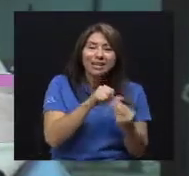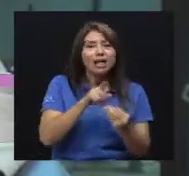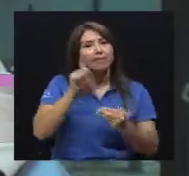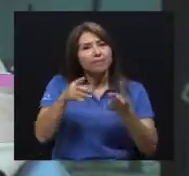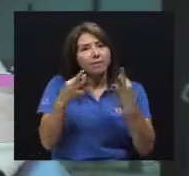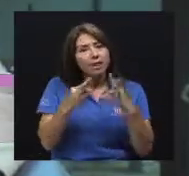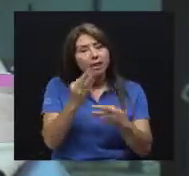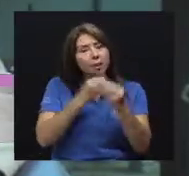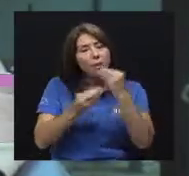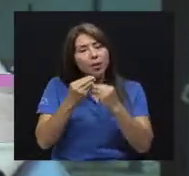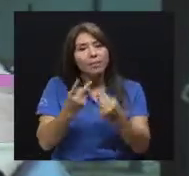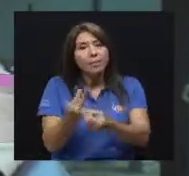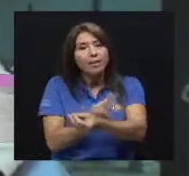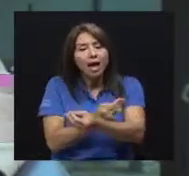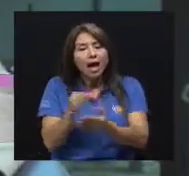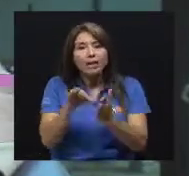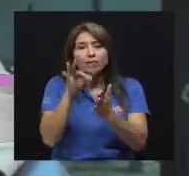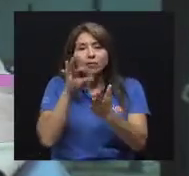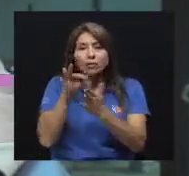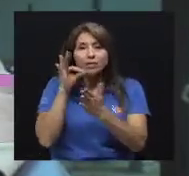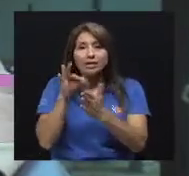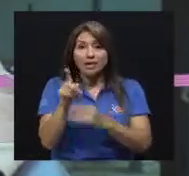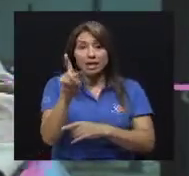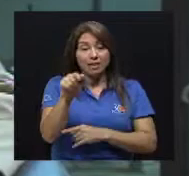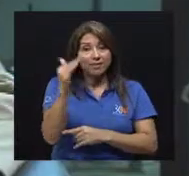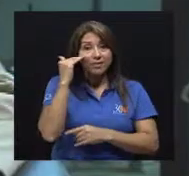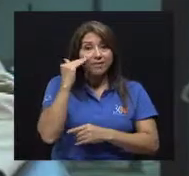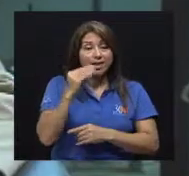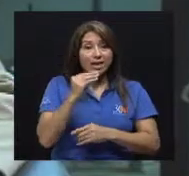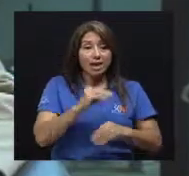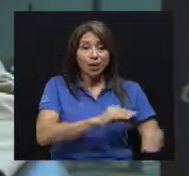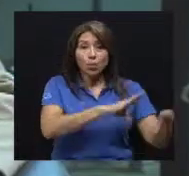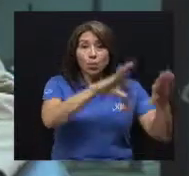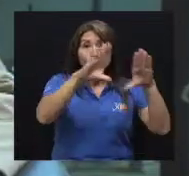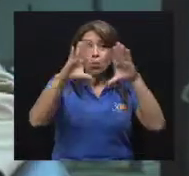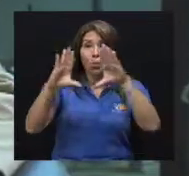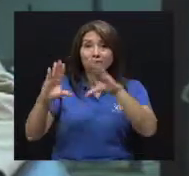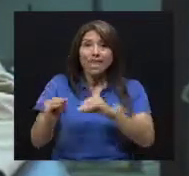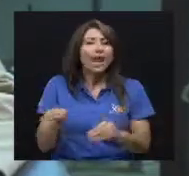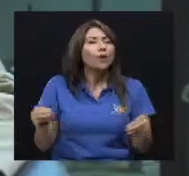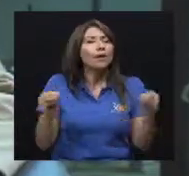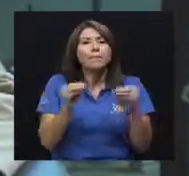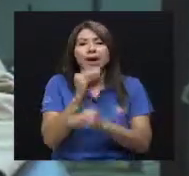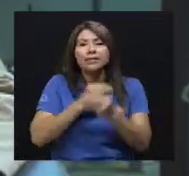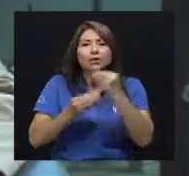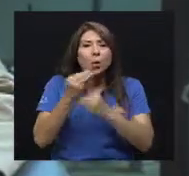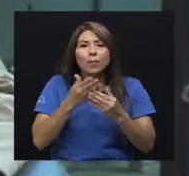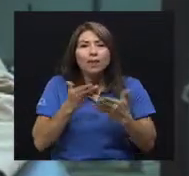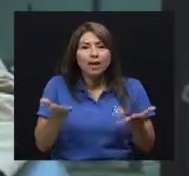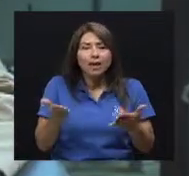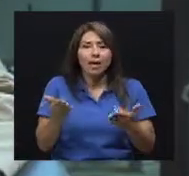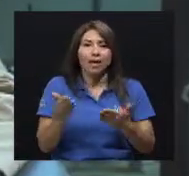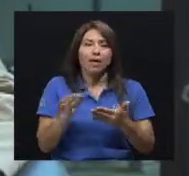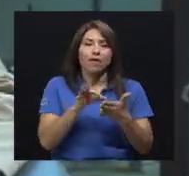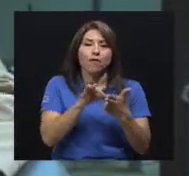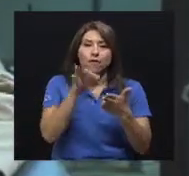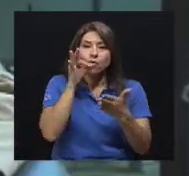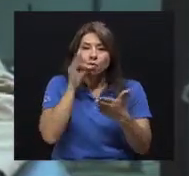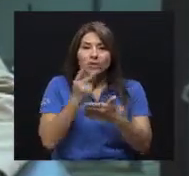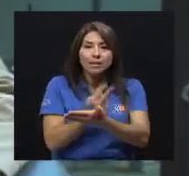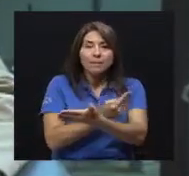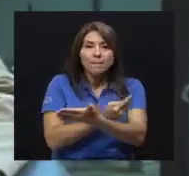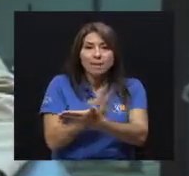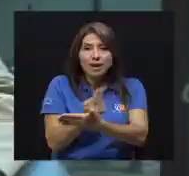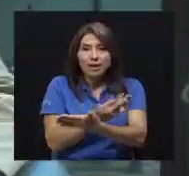y vegetales y saber que la mayor porción de comida que tiene que haber durante el día debería ser frutas, verduras y